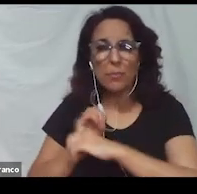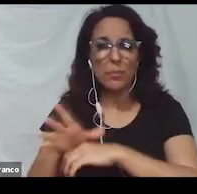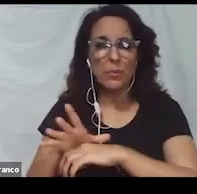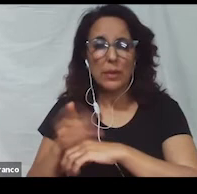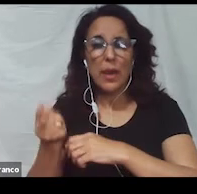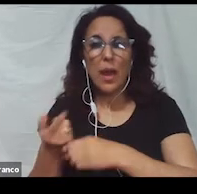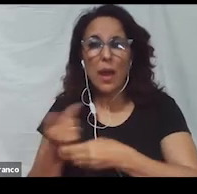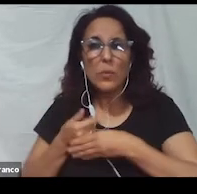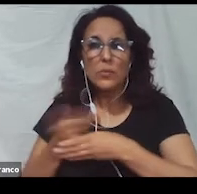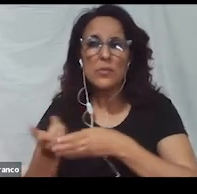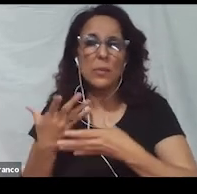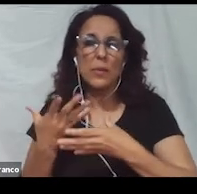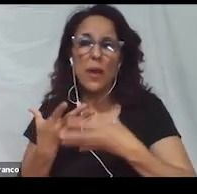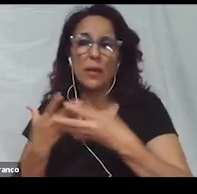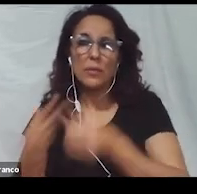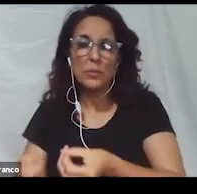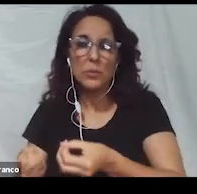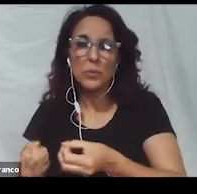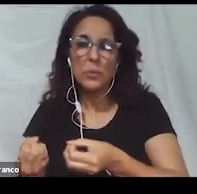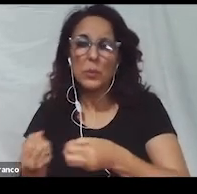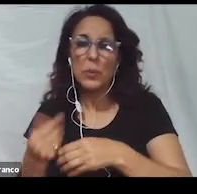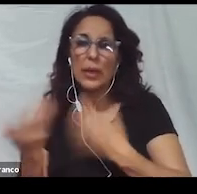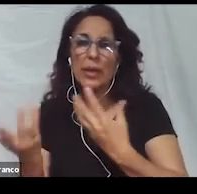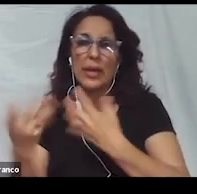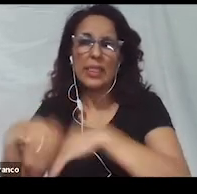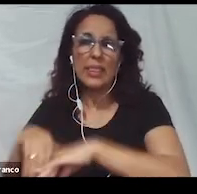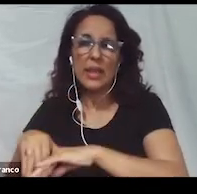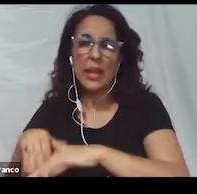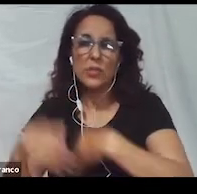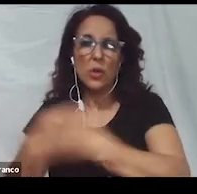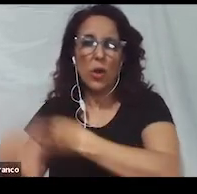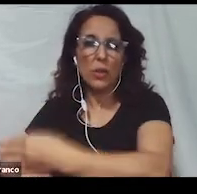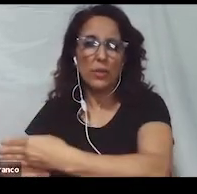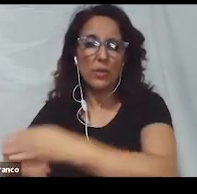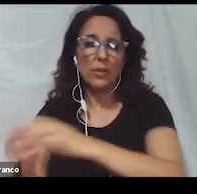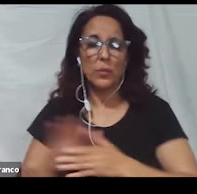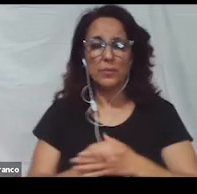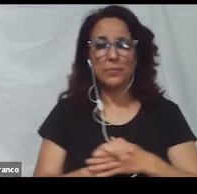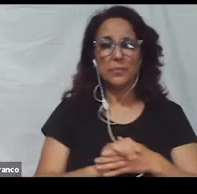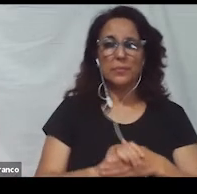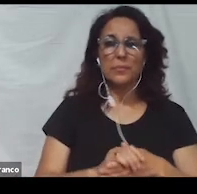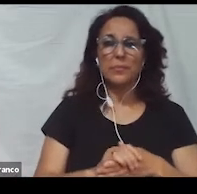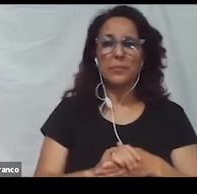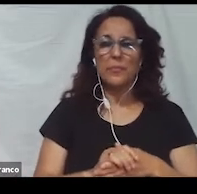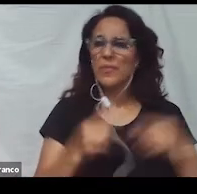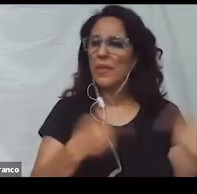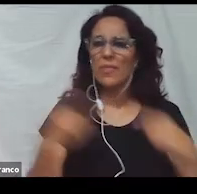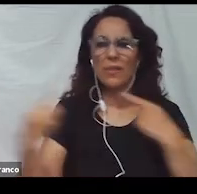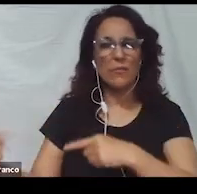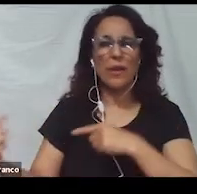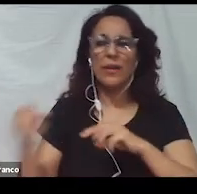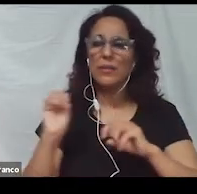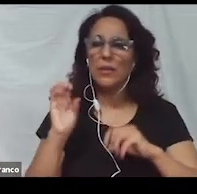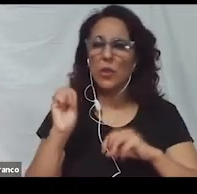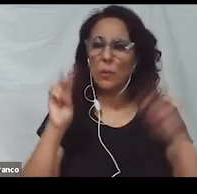validaciones adicionales, que le llamamos usualmente integración continua, deployment, etcétera. Tiene diferentes